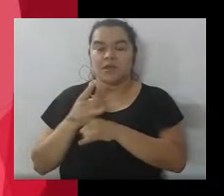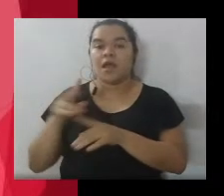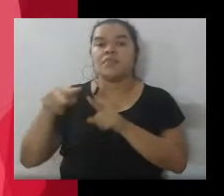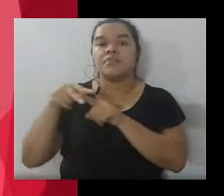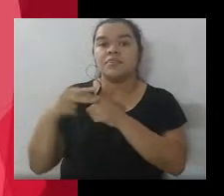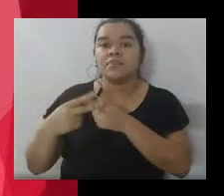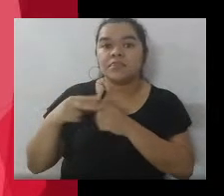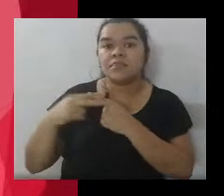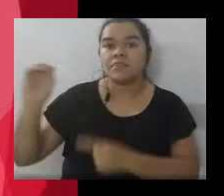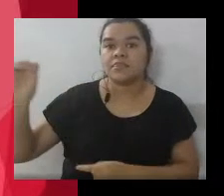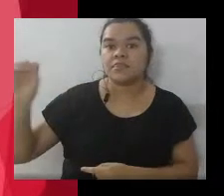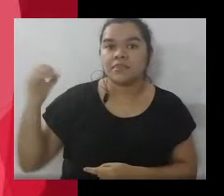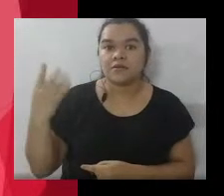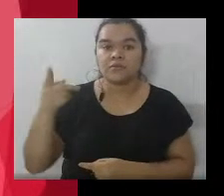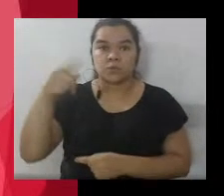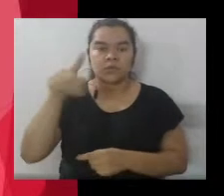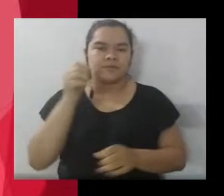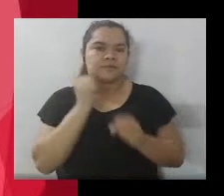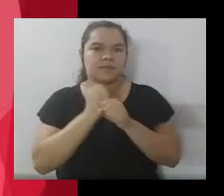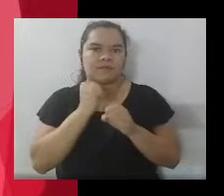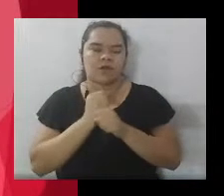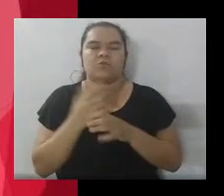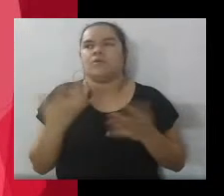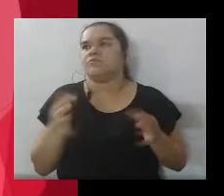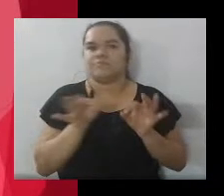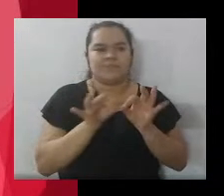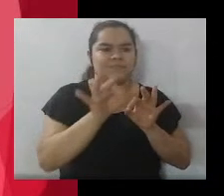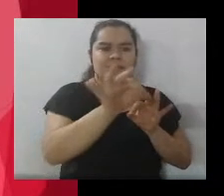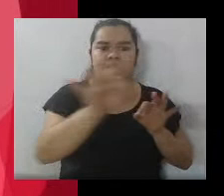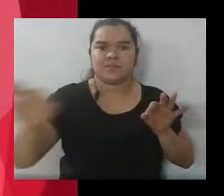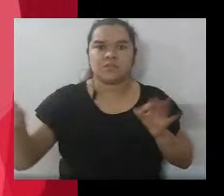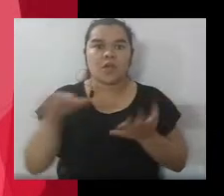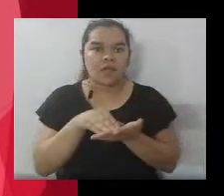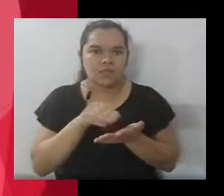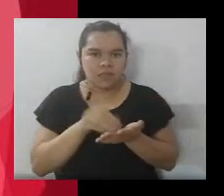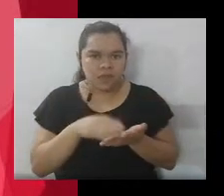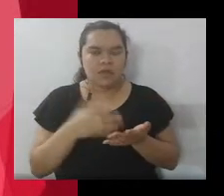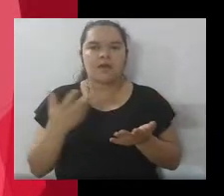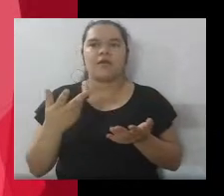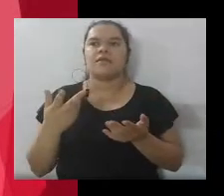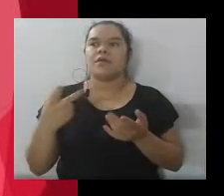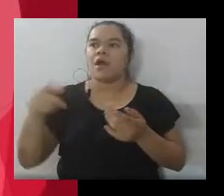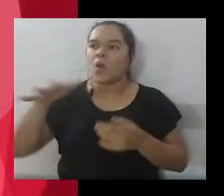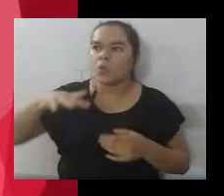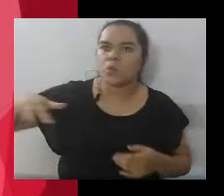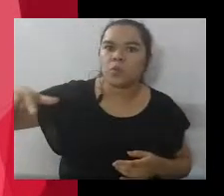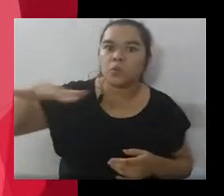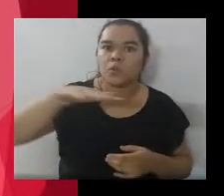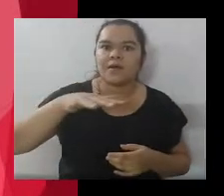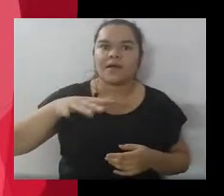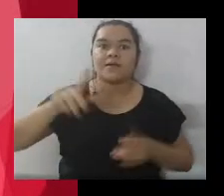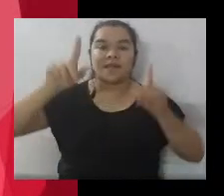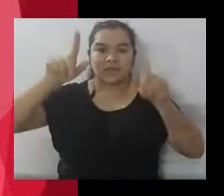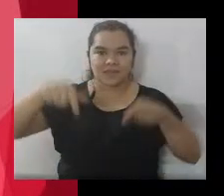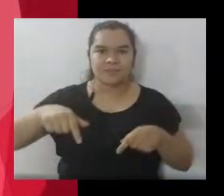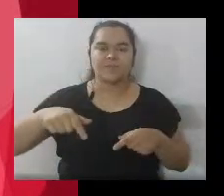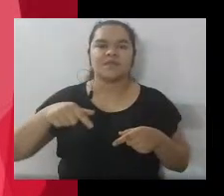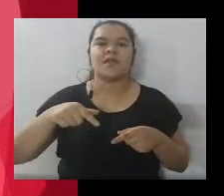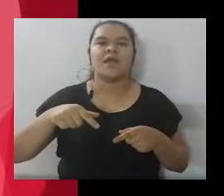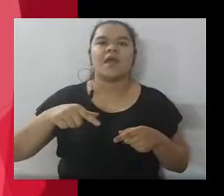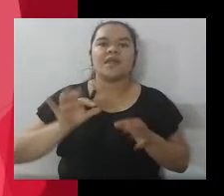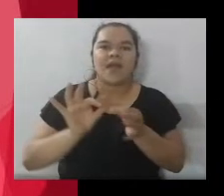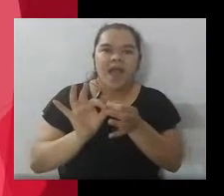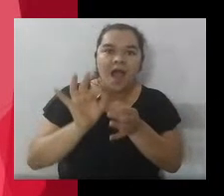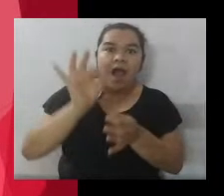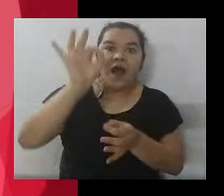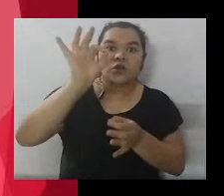para realizar todos los trabajos, ya sea mediciones de terreno, por estación total, sacar las alturas del terreno por los